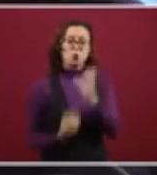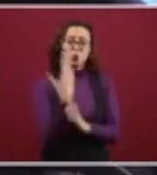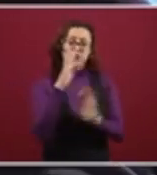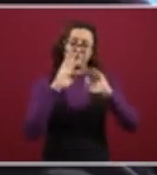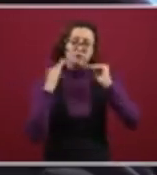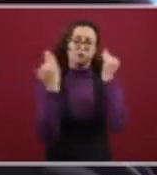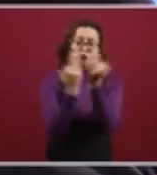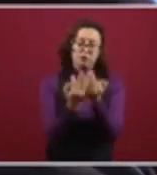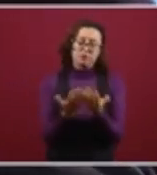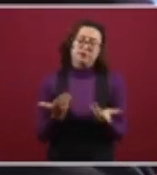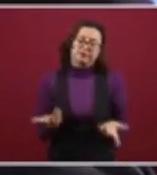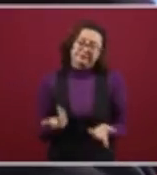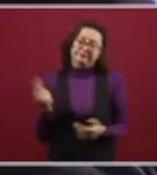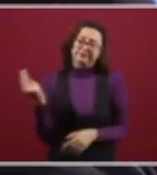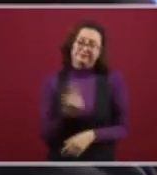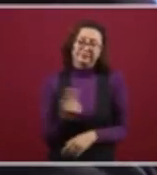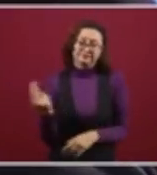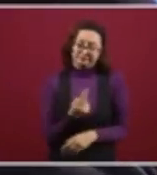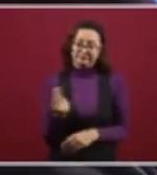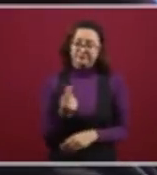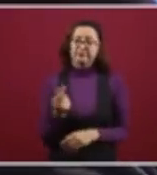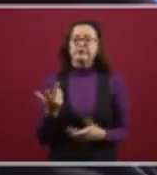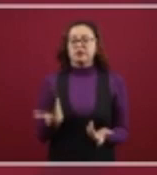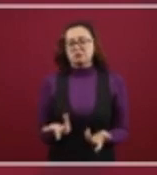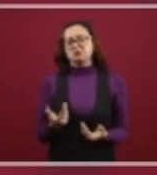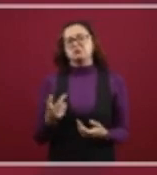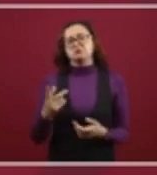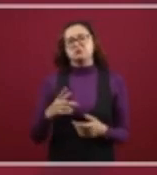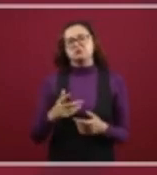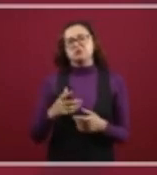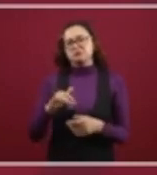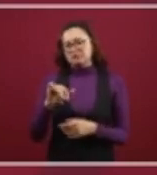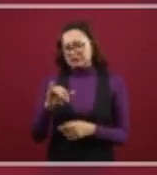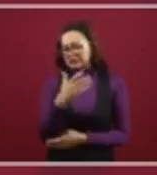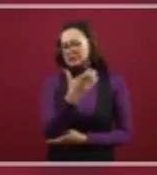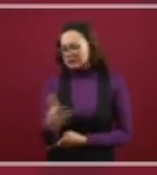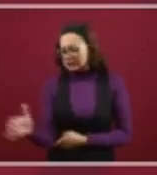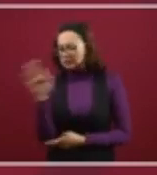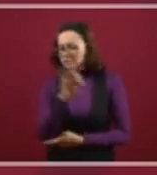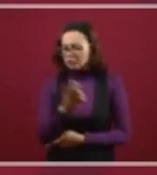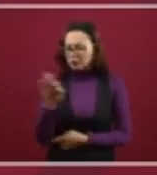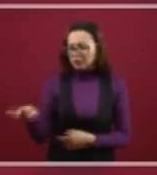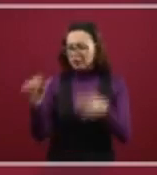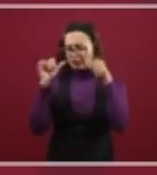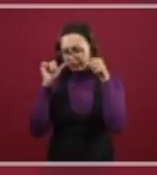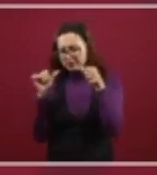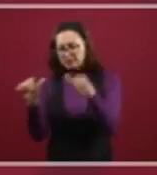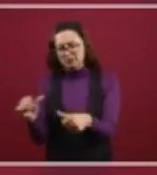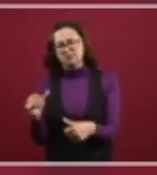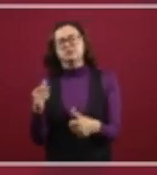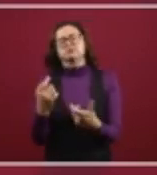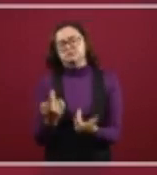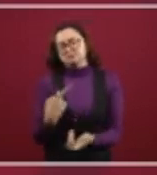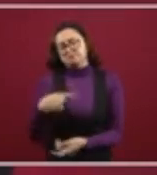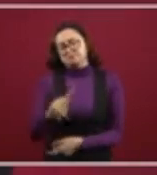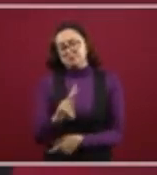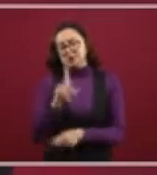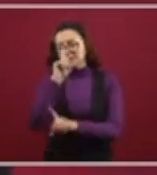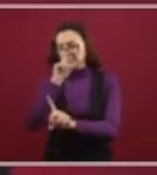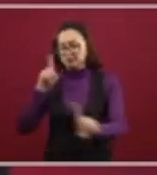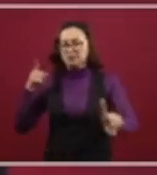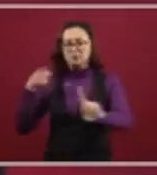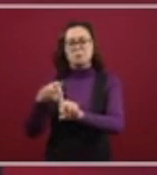trabajando mucho en función de las demandas y los ciclos agrícolas, pero como lo ha indicado el señor presidente, con una